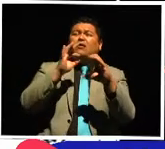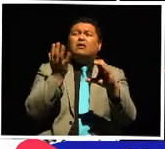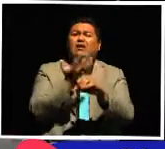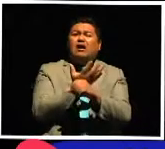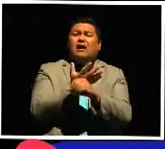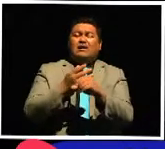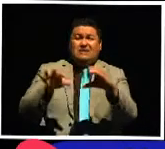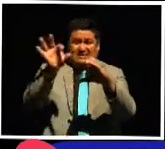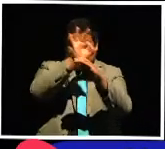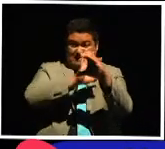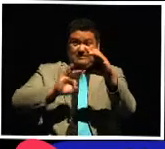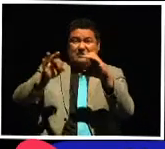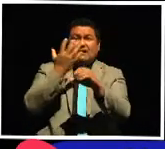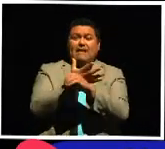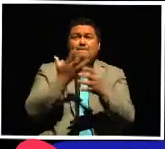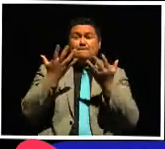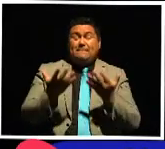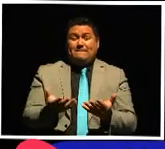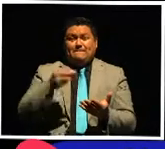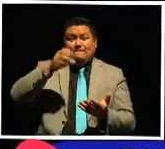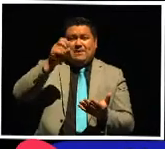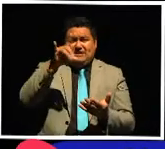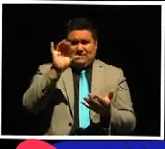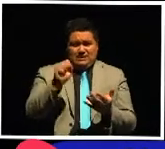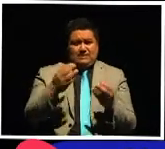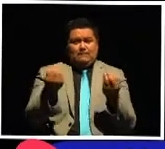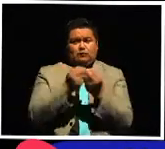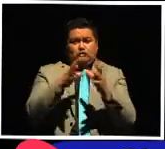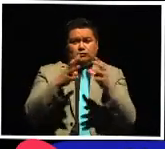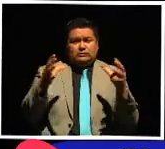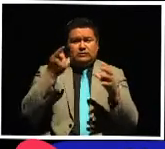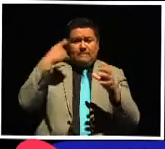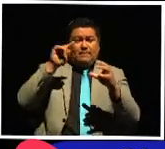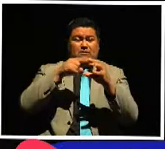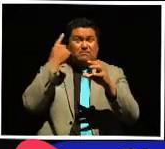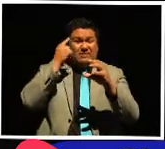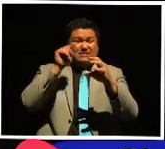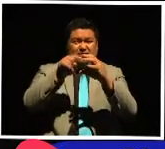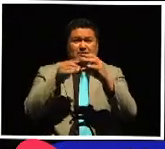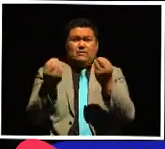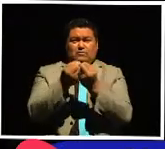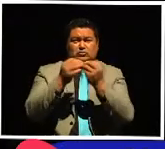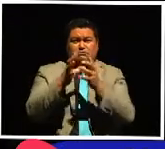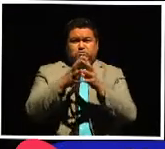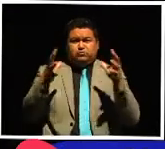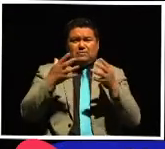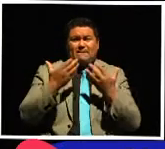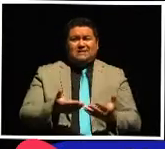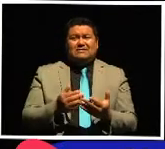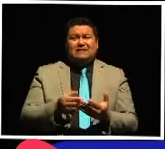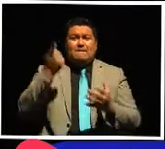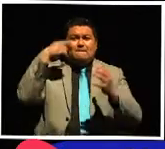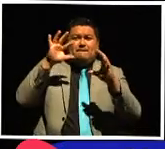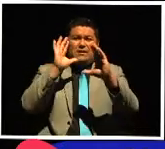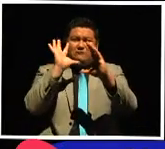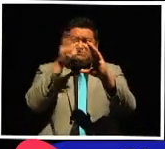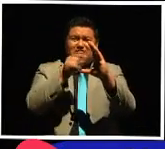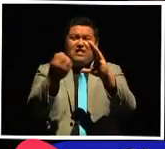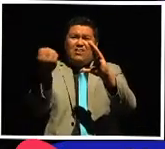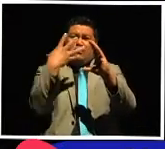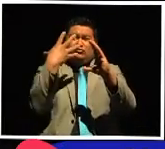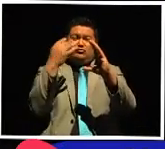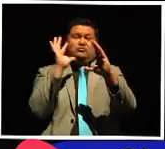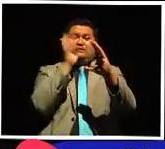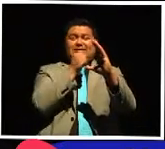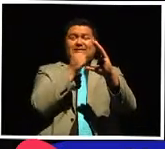Sol nos mantiene en órbita. Pero donde pensamos que tiene que ser mucha masa, no hay luz. Entonces, esta era